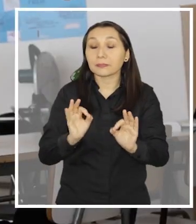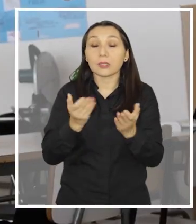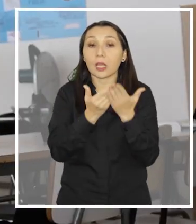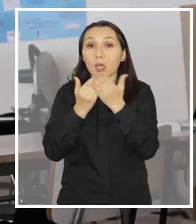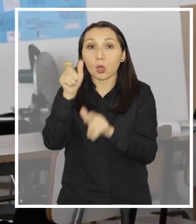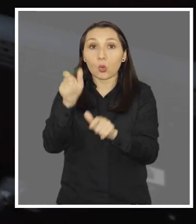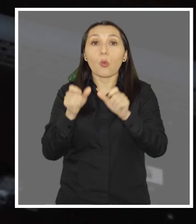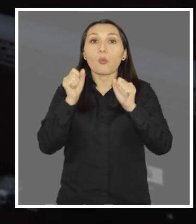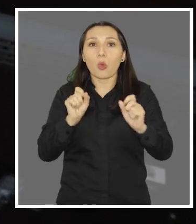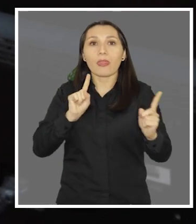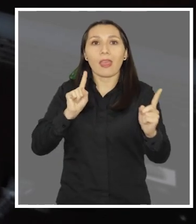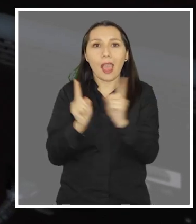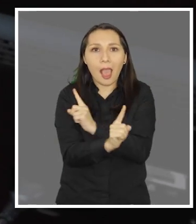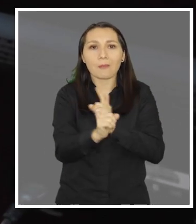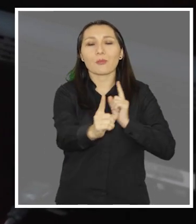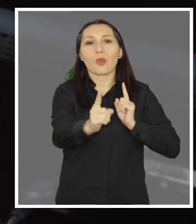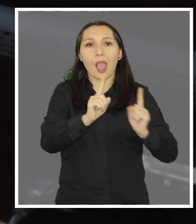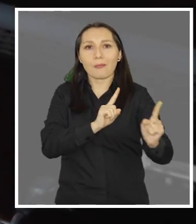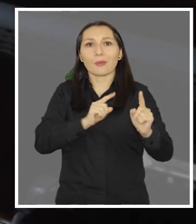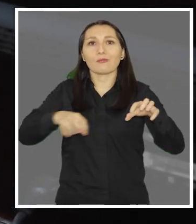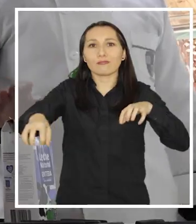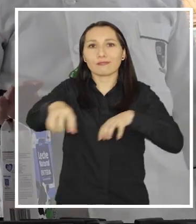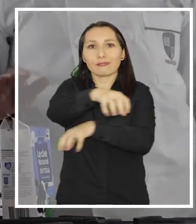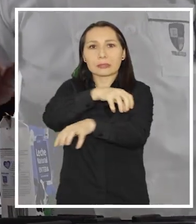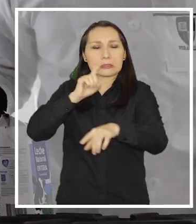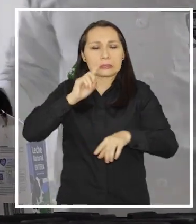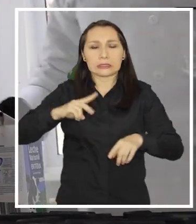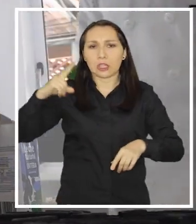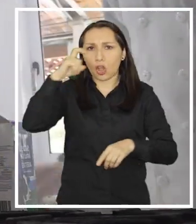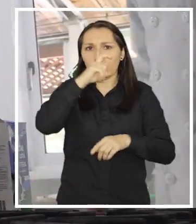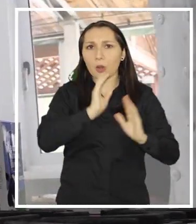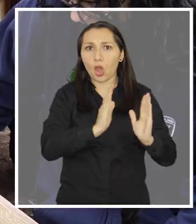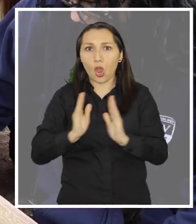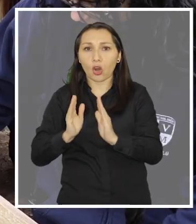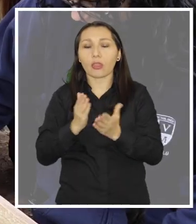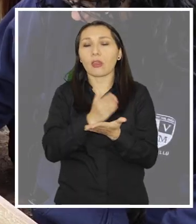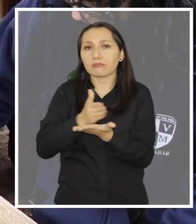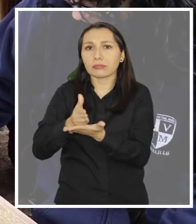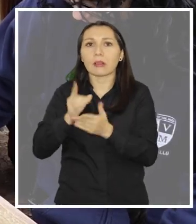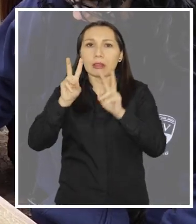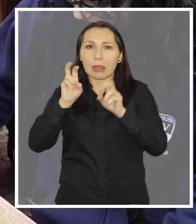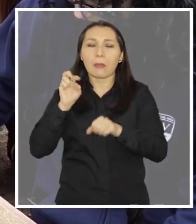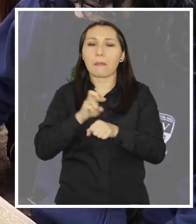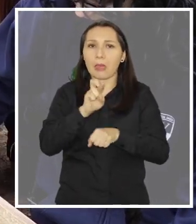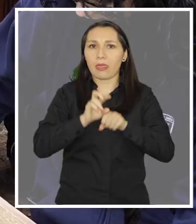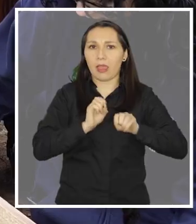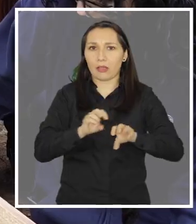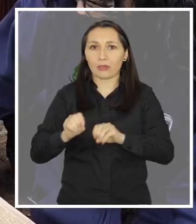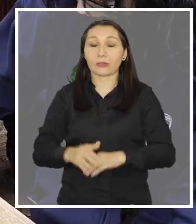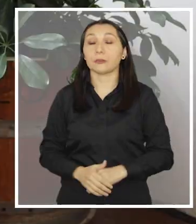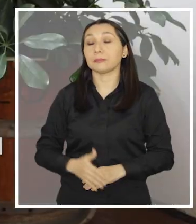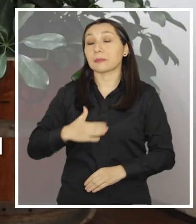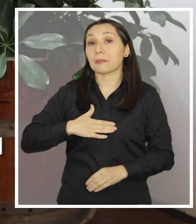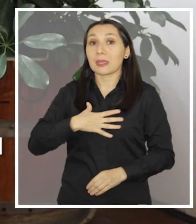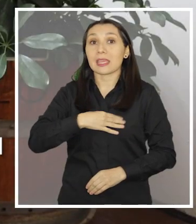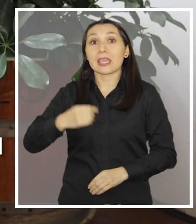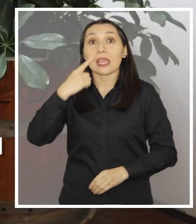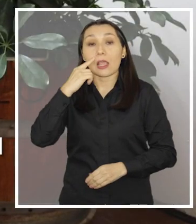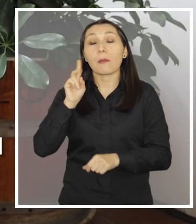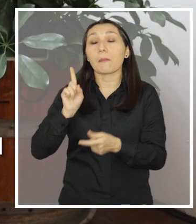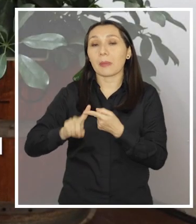de tal manera que los alumnos pudiesen rotar en los talleres sin que ello tuviese complicaciones en la organización ni en el aspecto pedagógico. Mi